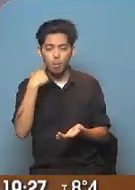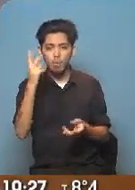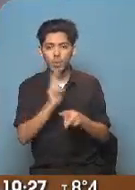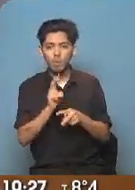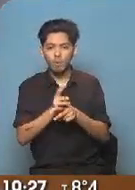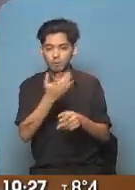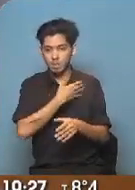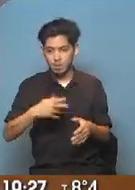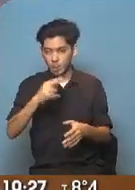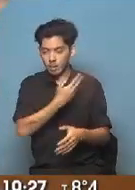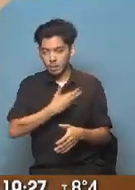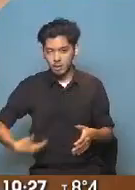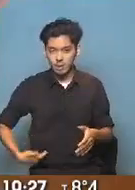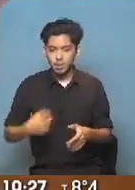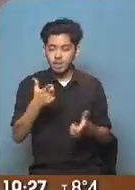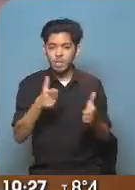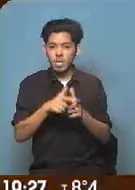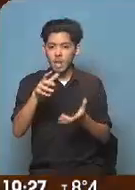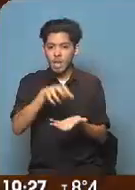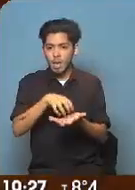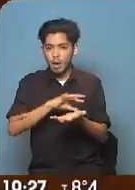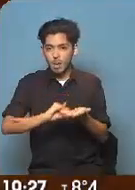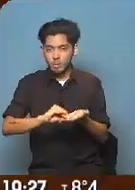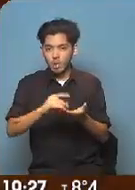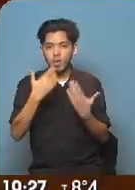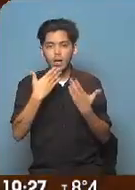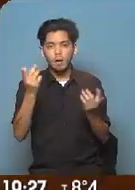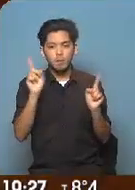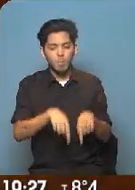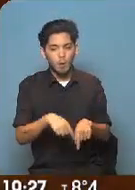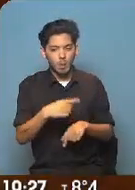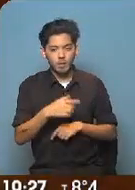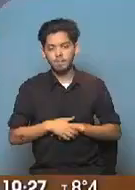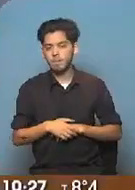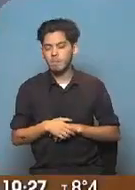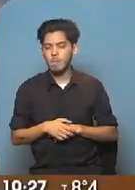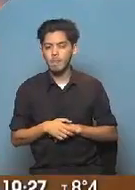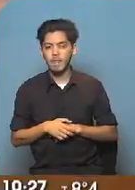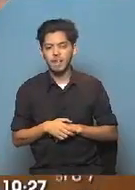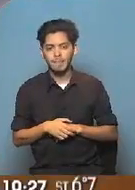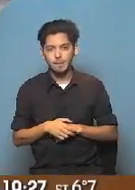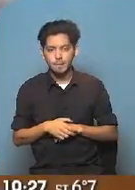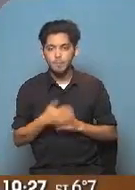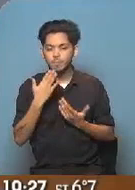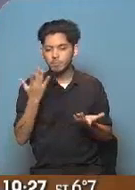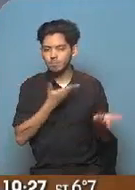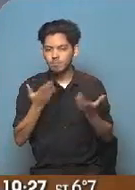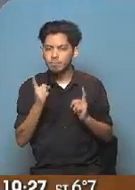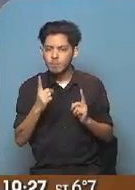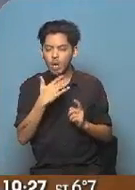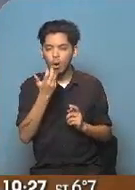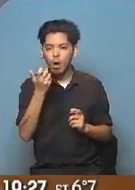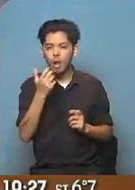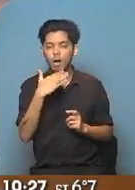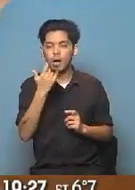baja carlos alberto fernández diputado gracias por estar acá no un gusto para mí igualmente viene además de reunir se creó con jaunarena que viene a ser el máximo